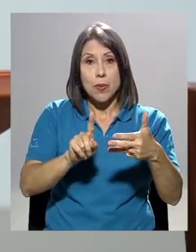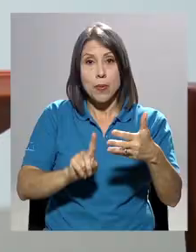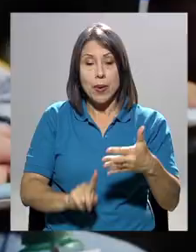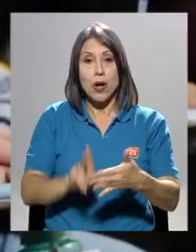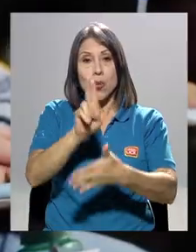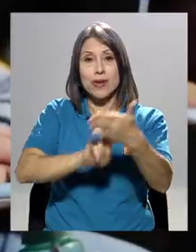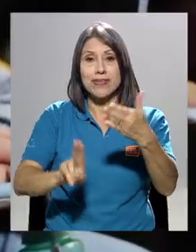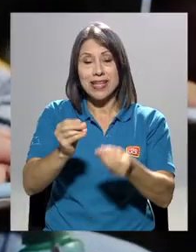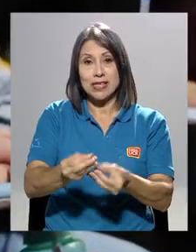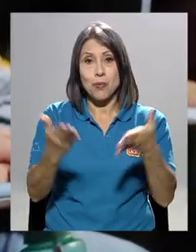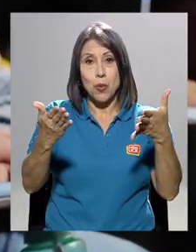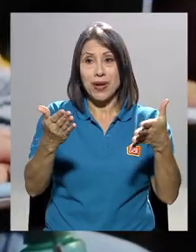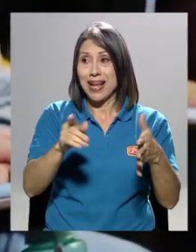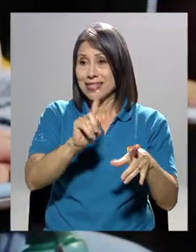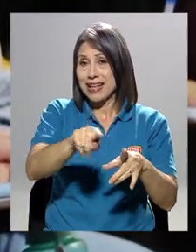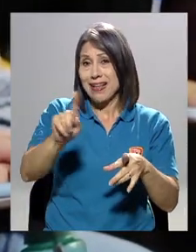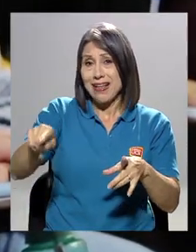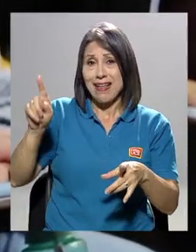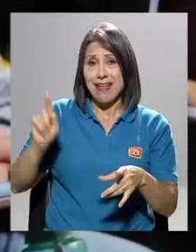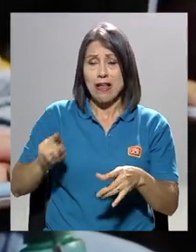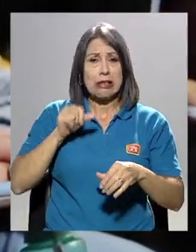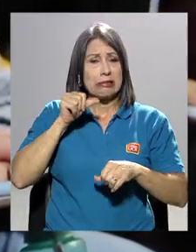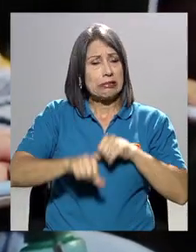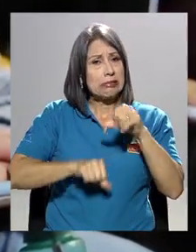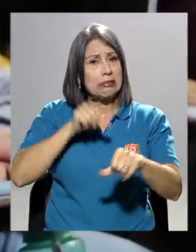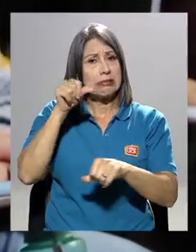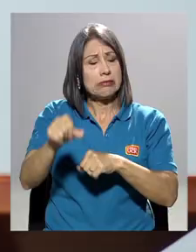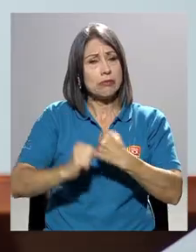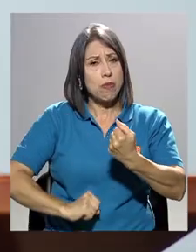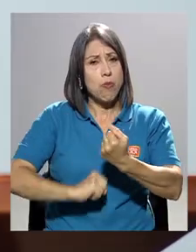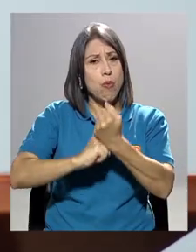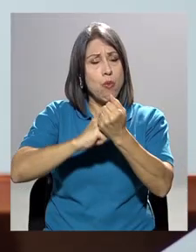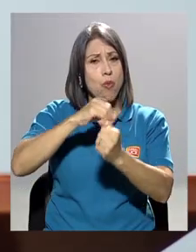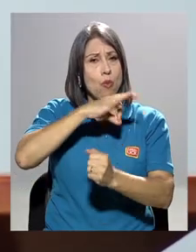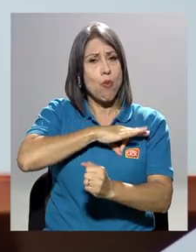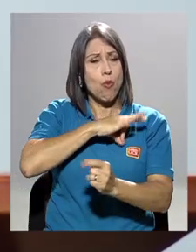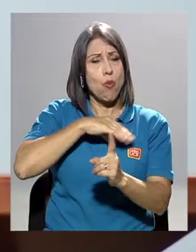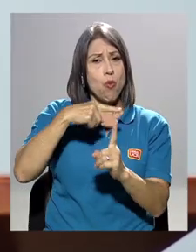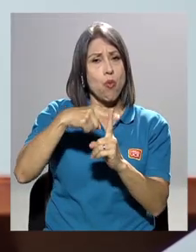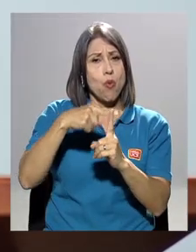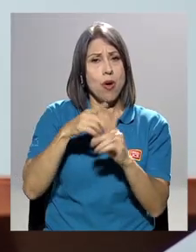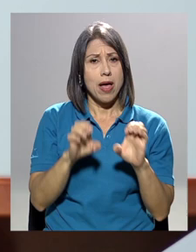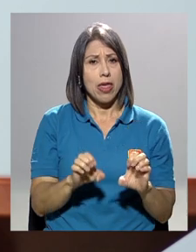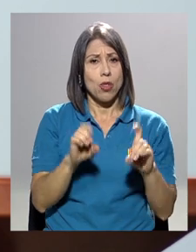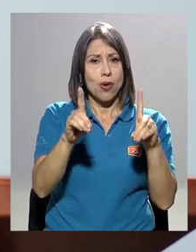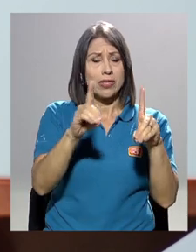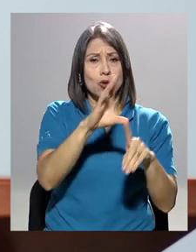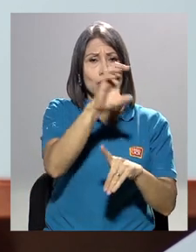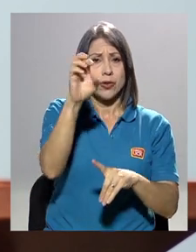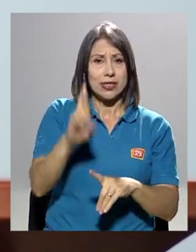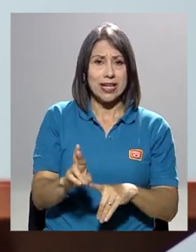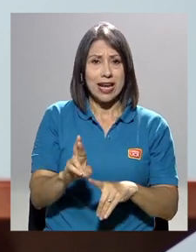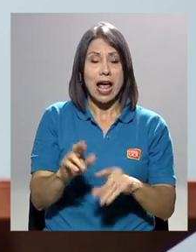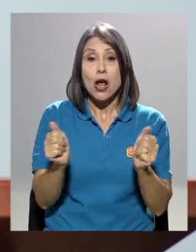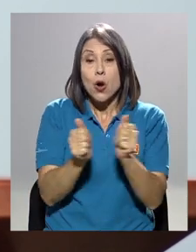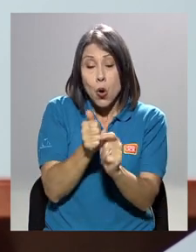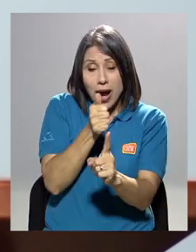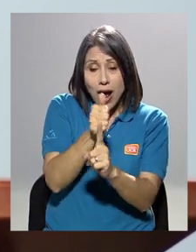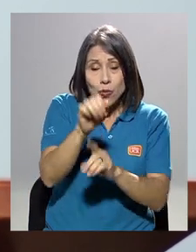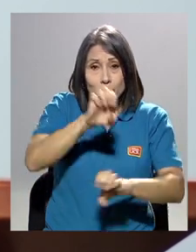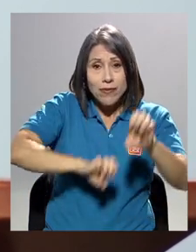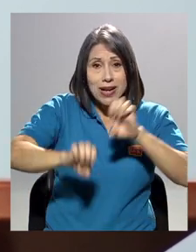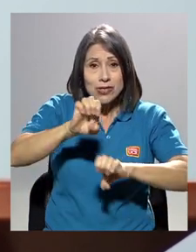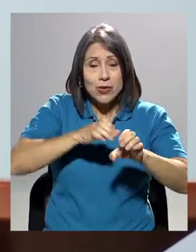universidades públicas, realizan constantemente esfuerzos en pro de la educación en nuestro país, mediante procesos de autoevaluación de las carreras